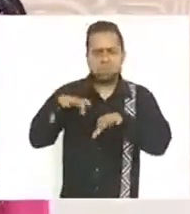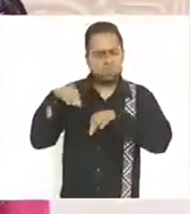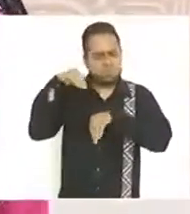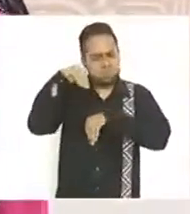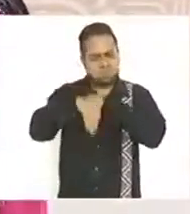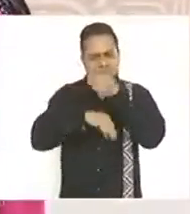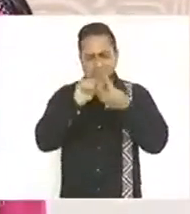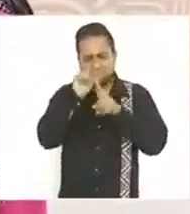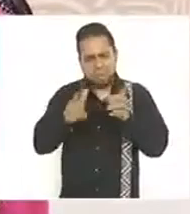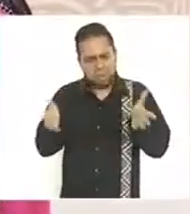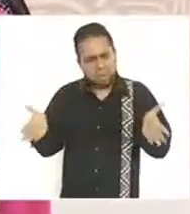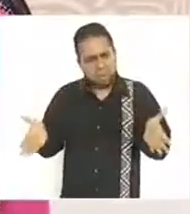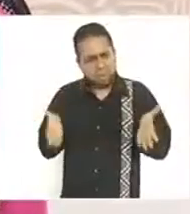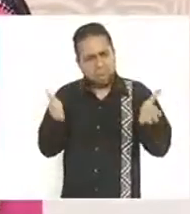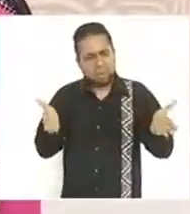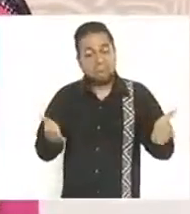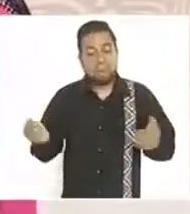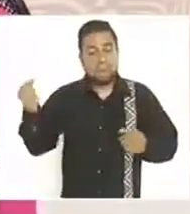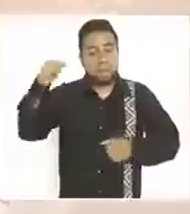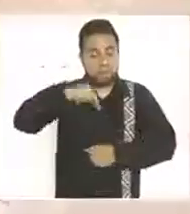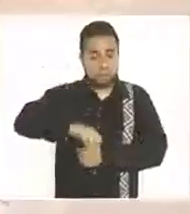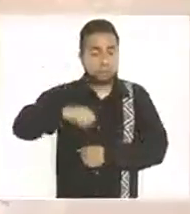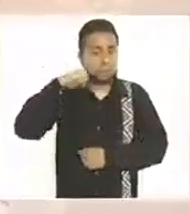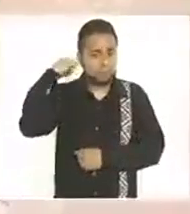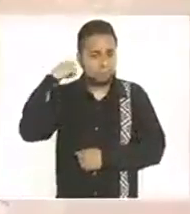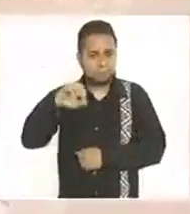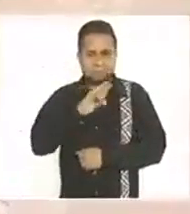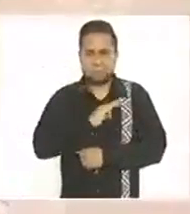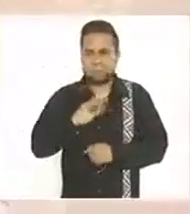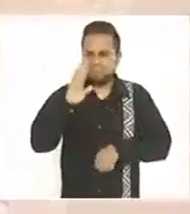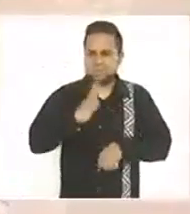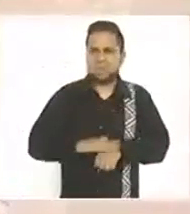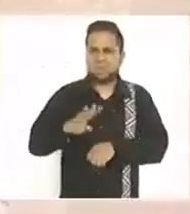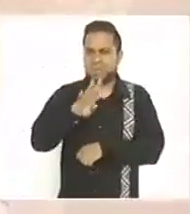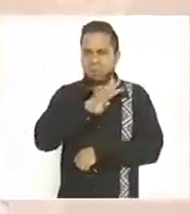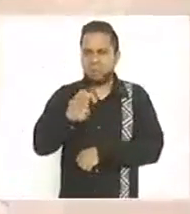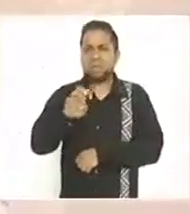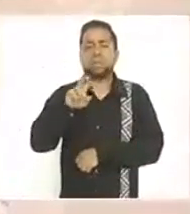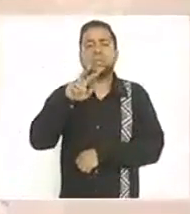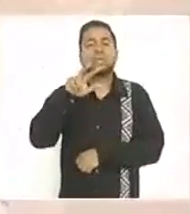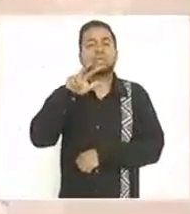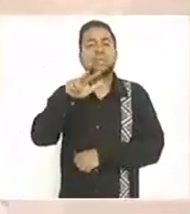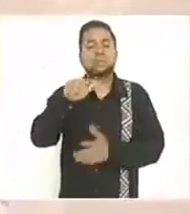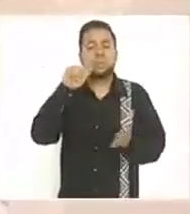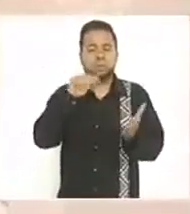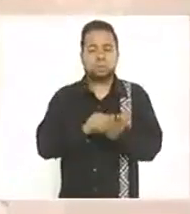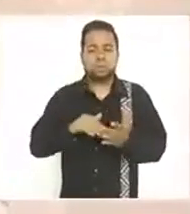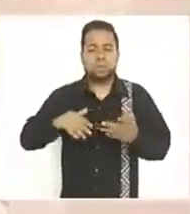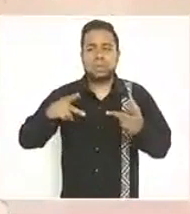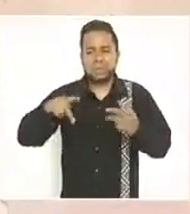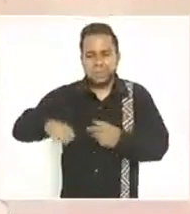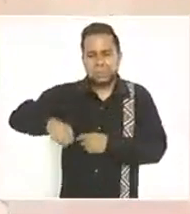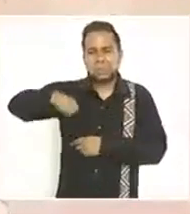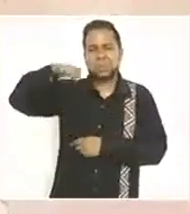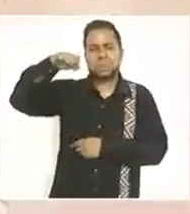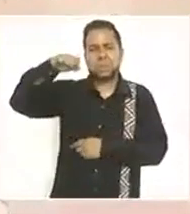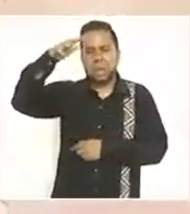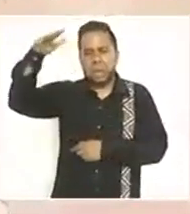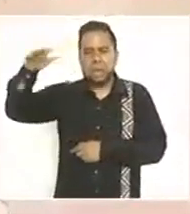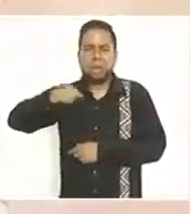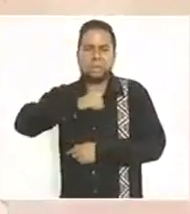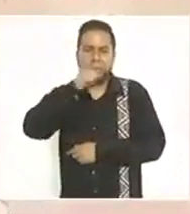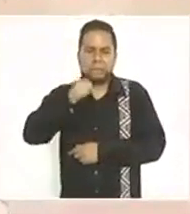este país? Aquí en Oaxaca, más de 418,000 adultos mayores reciben